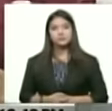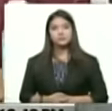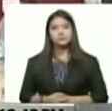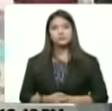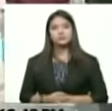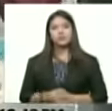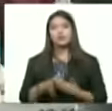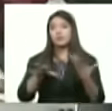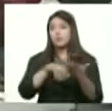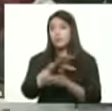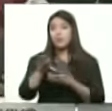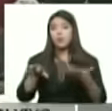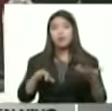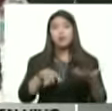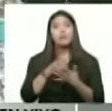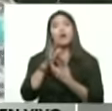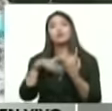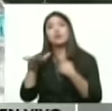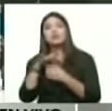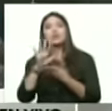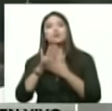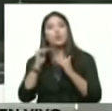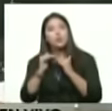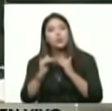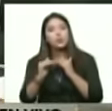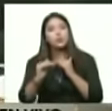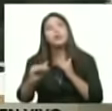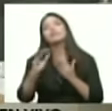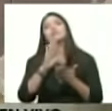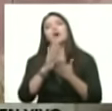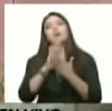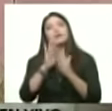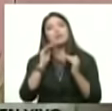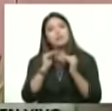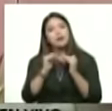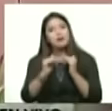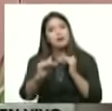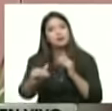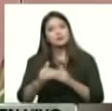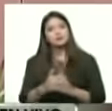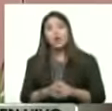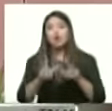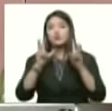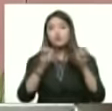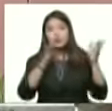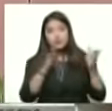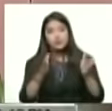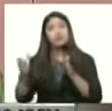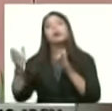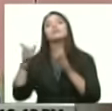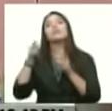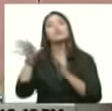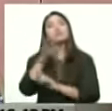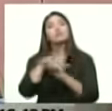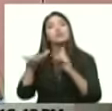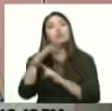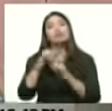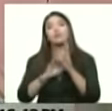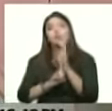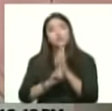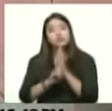de crisis, a una situación de estabilidad sobre nuevos carriles y a una situación de